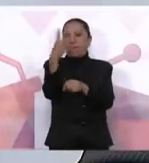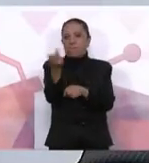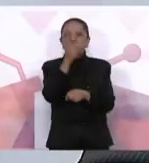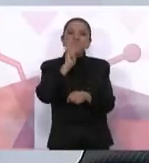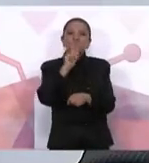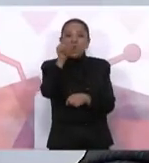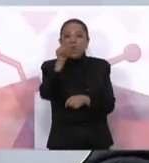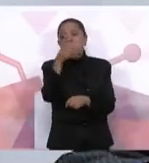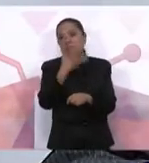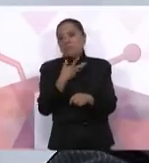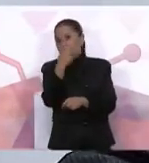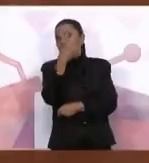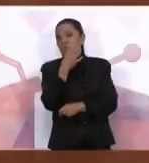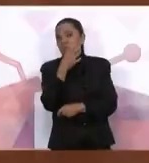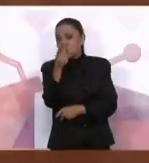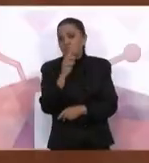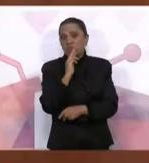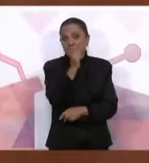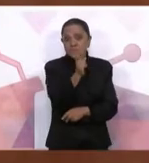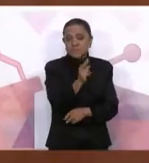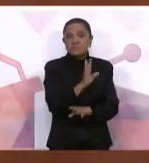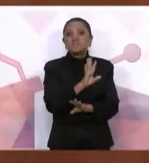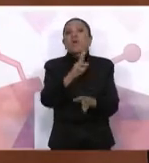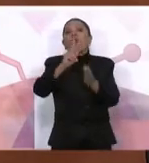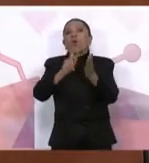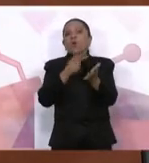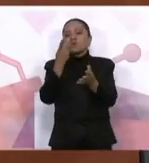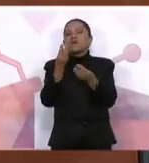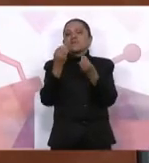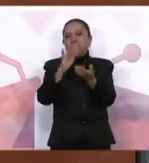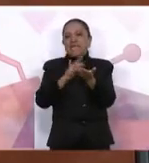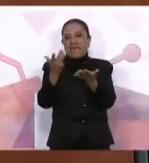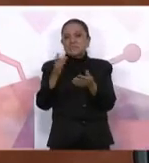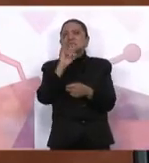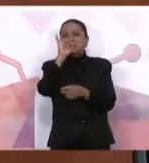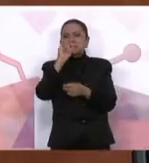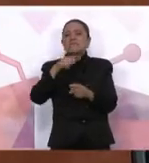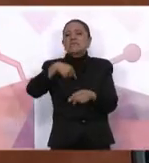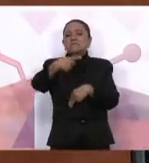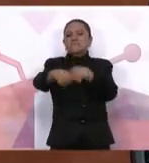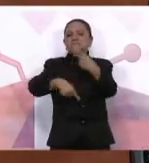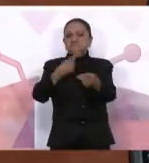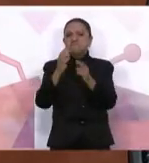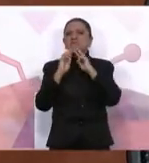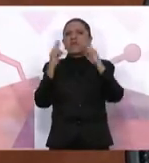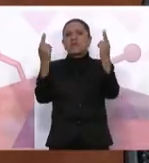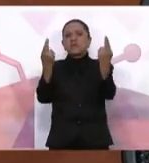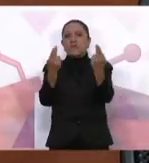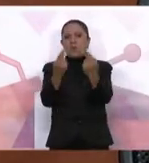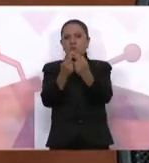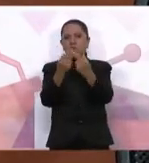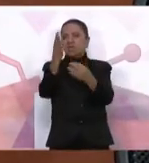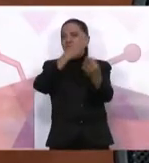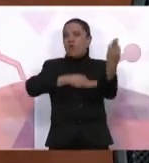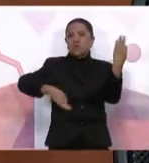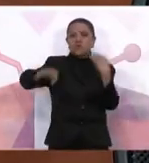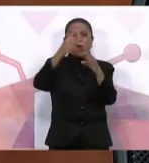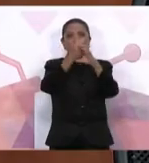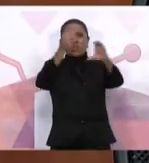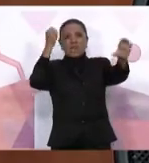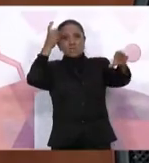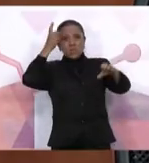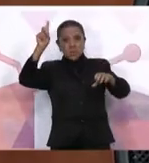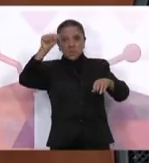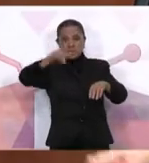minuto pendiente muchas gracias nosotros estaremos reuniéndonos con todos los transportistas del estado de morelos pero no solamente con